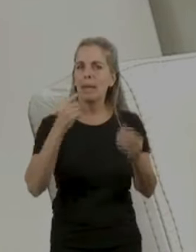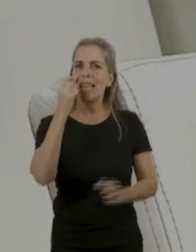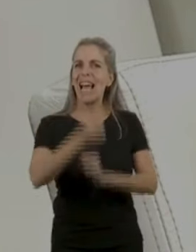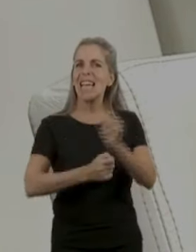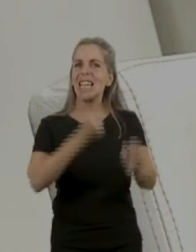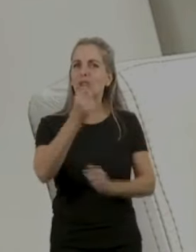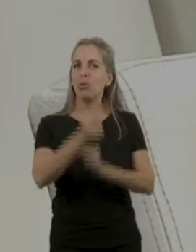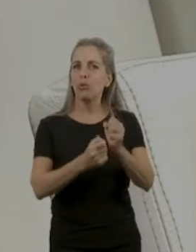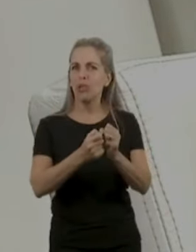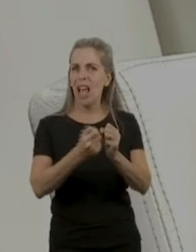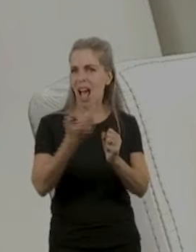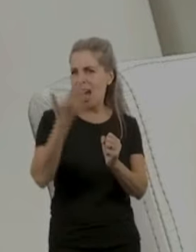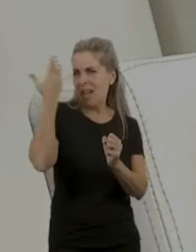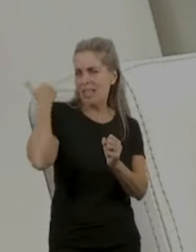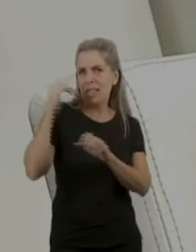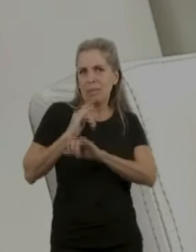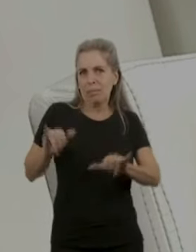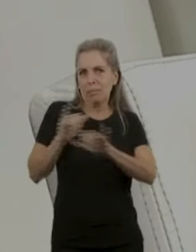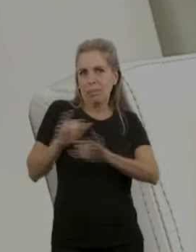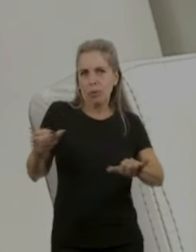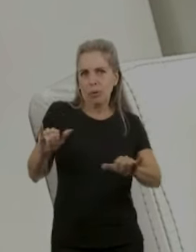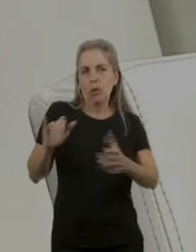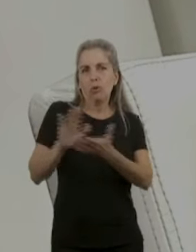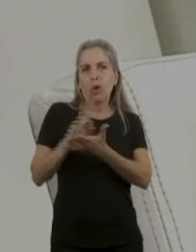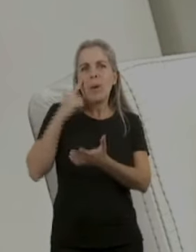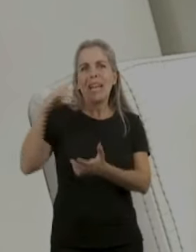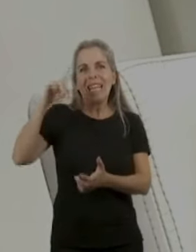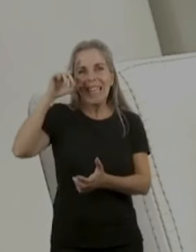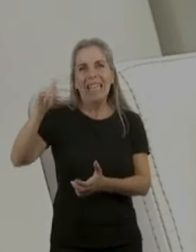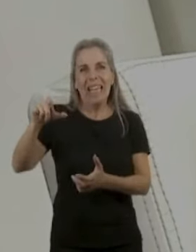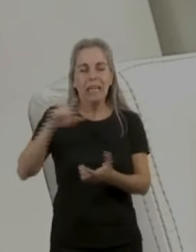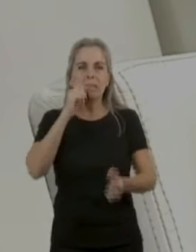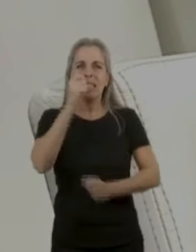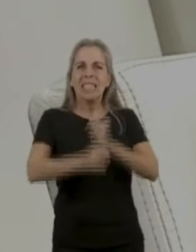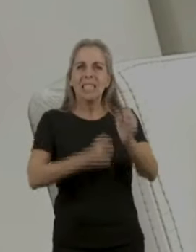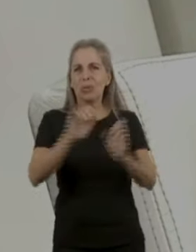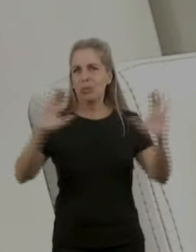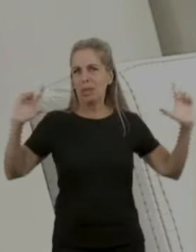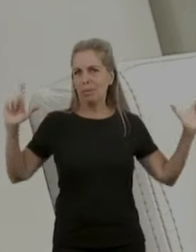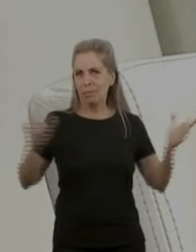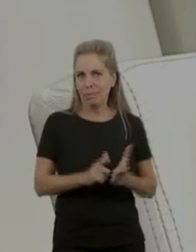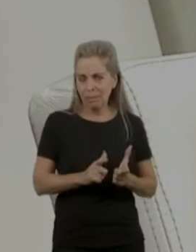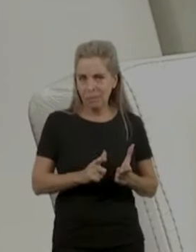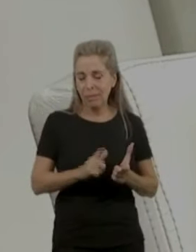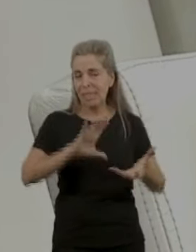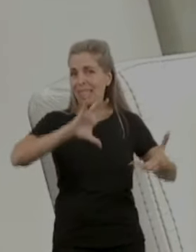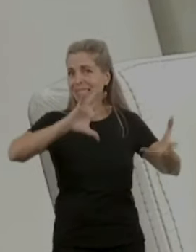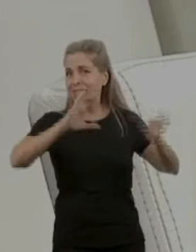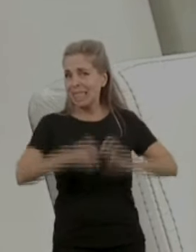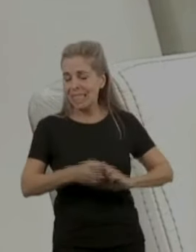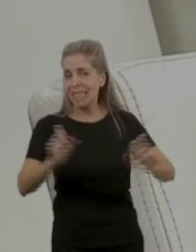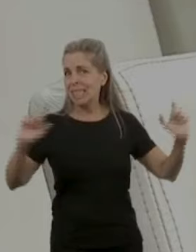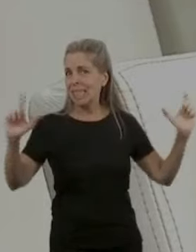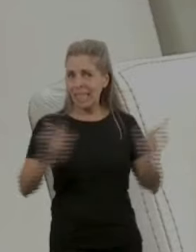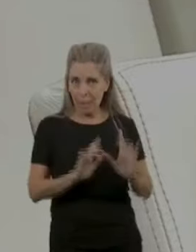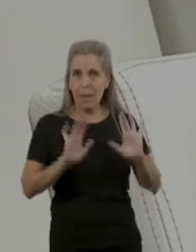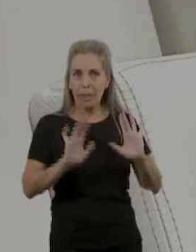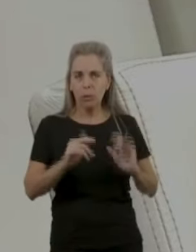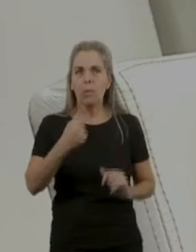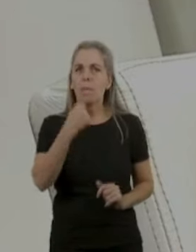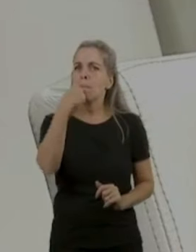números que vimos ayer del indec e a mí personalmente me parece una tragedia lo que está pasando con la industria en nuestro país eh que te quería preguntar si el